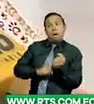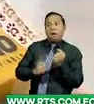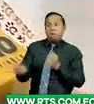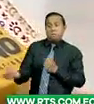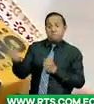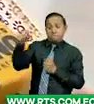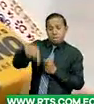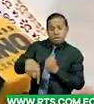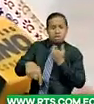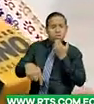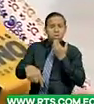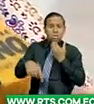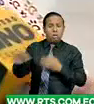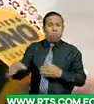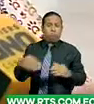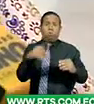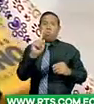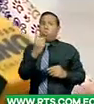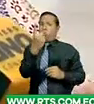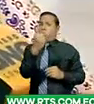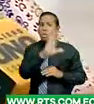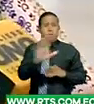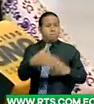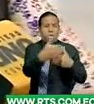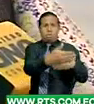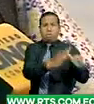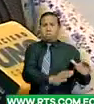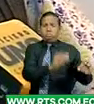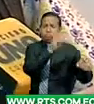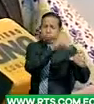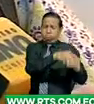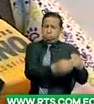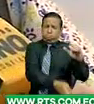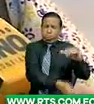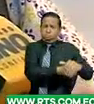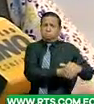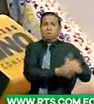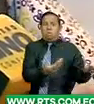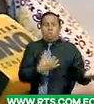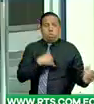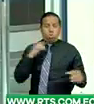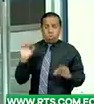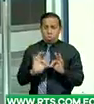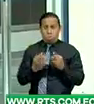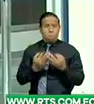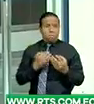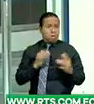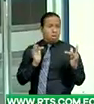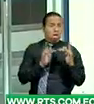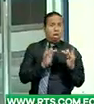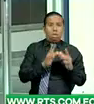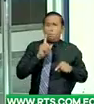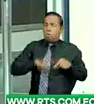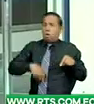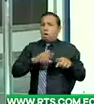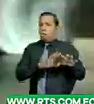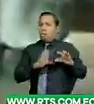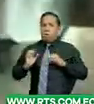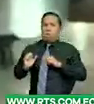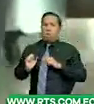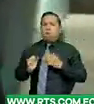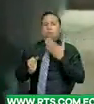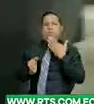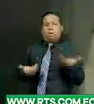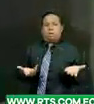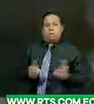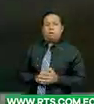se encargue de estar en contacto con ella, porque si toda la familia, imagínense. Pero hay quienes tuvieron que adelantar su vuelo para retornar a